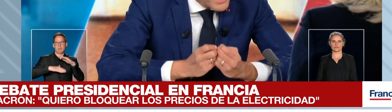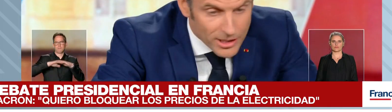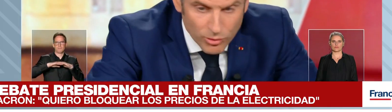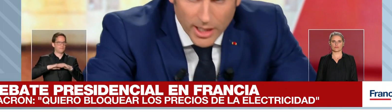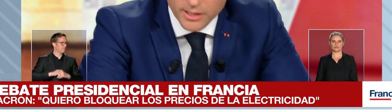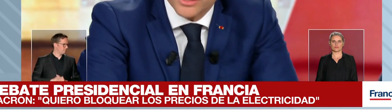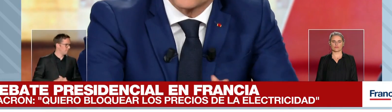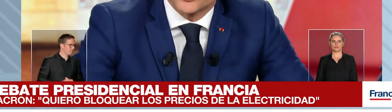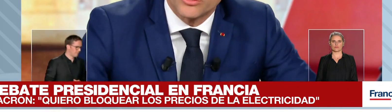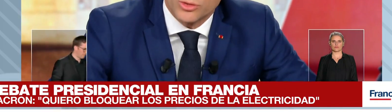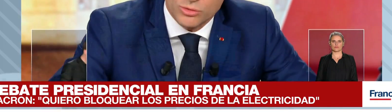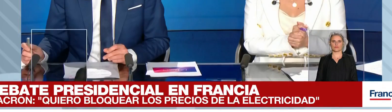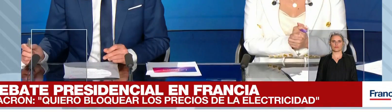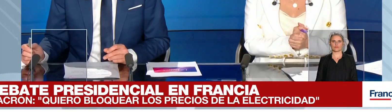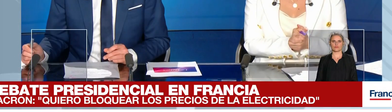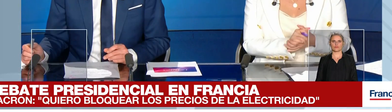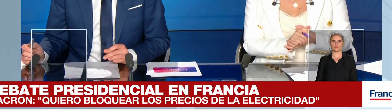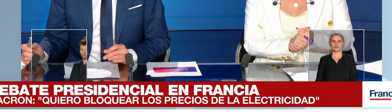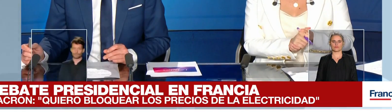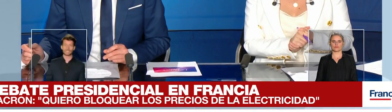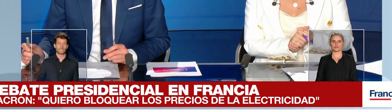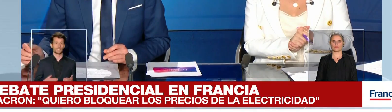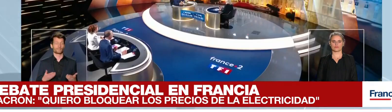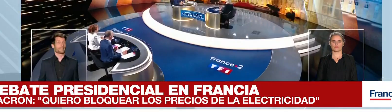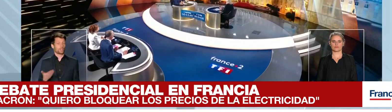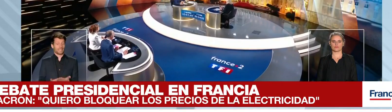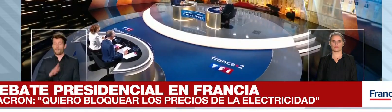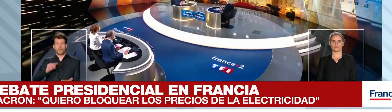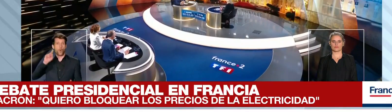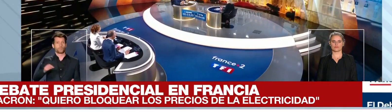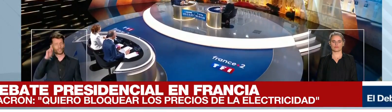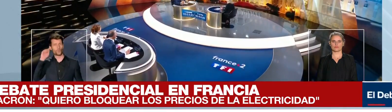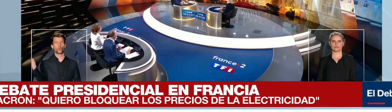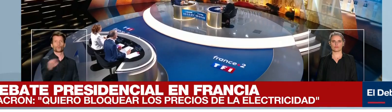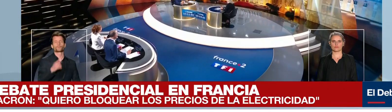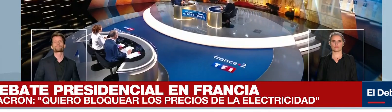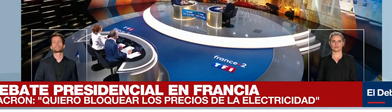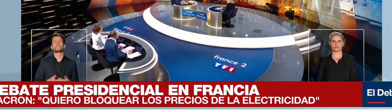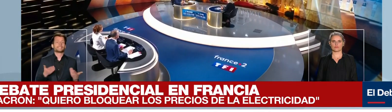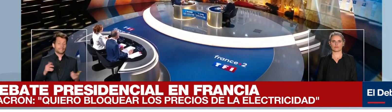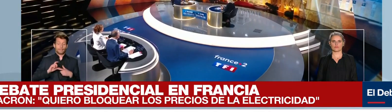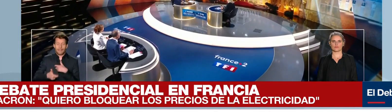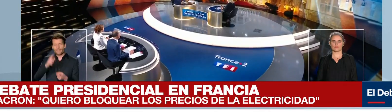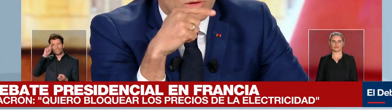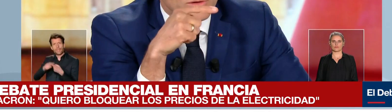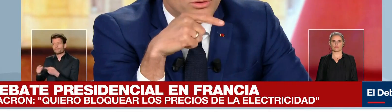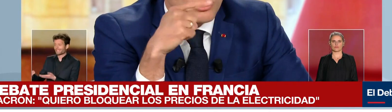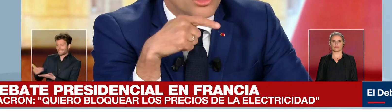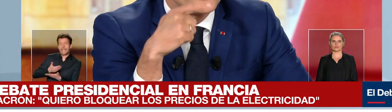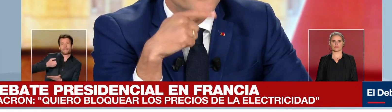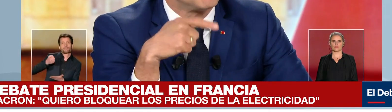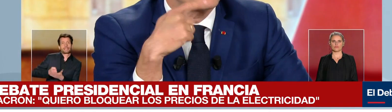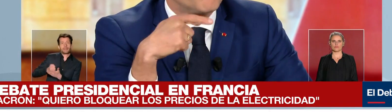ahora será un mecanismo obligatorio que los tocará a todos. Y quiero poder revalorizar también los